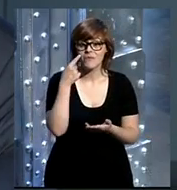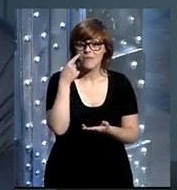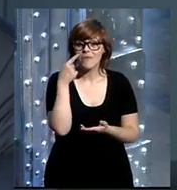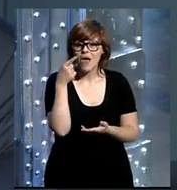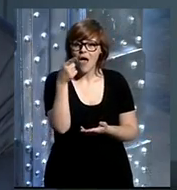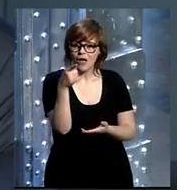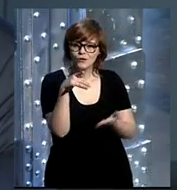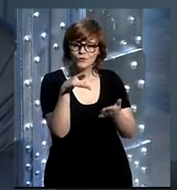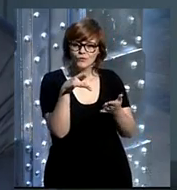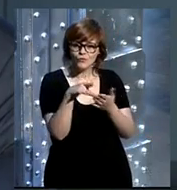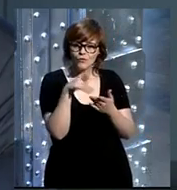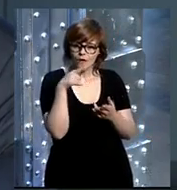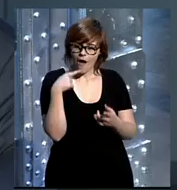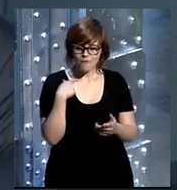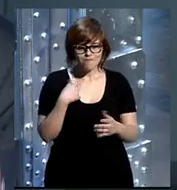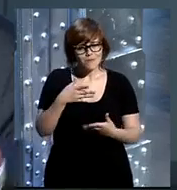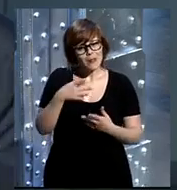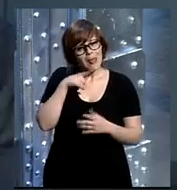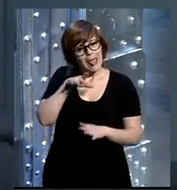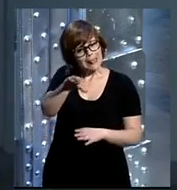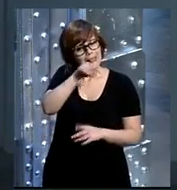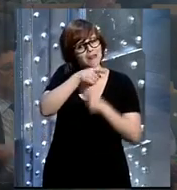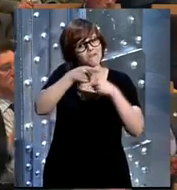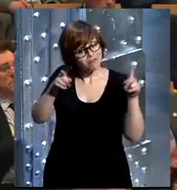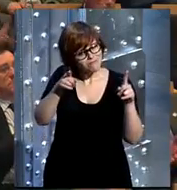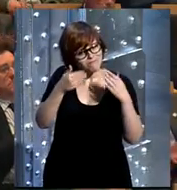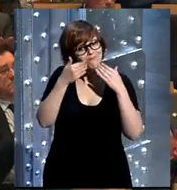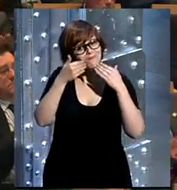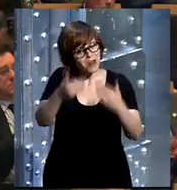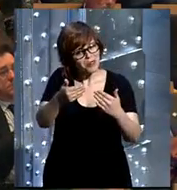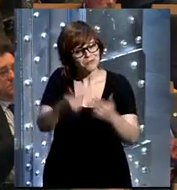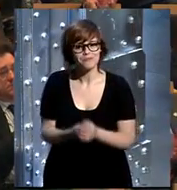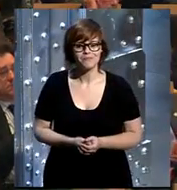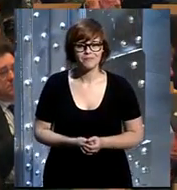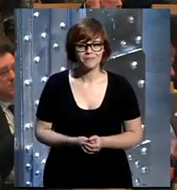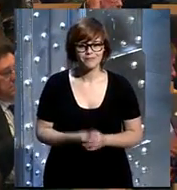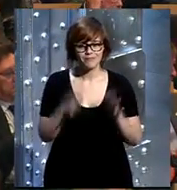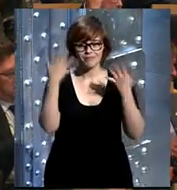leen o lo interpretan de otra manera. Muchas gracias.